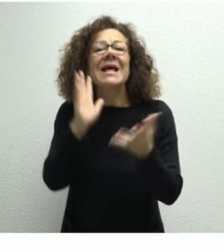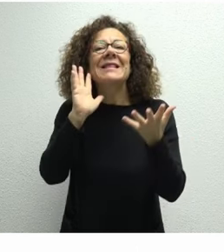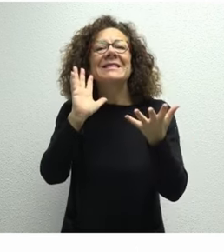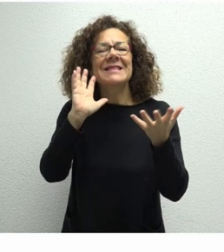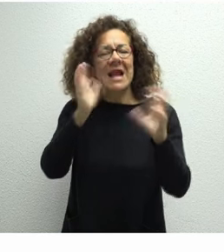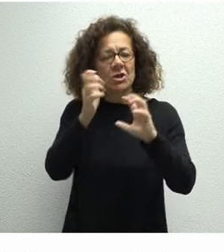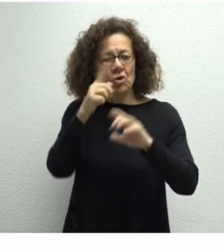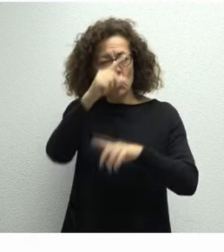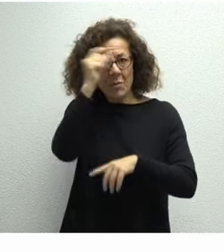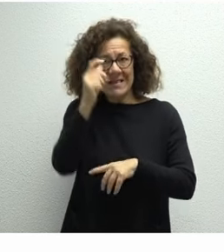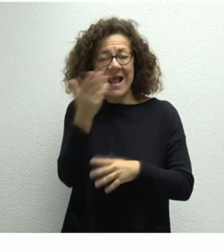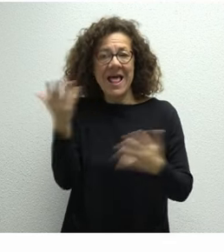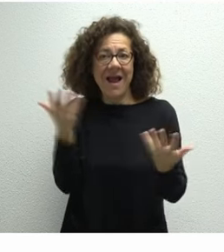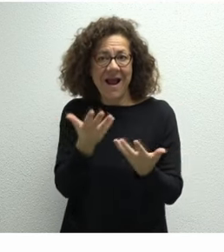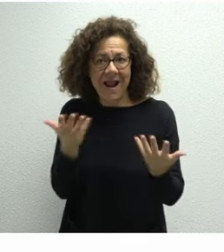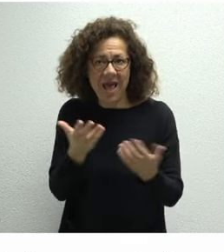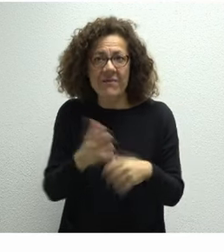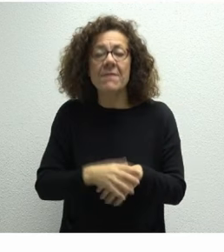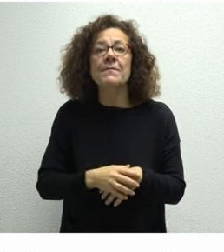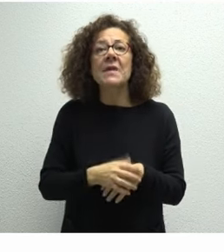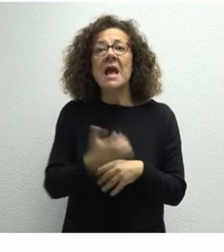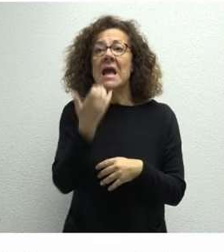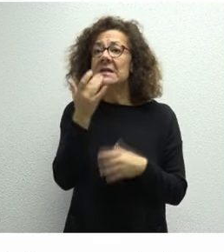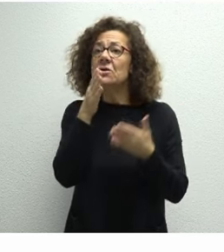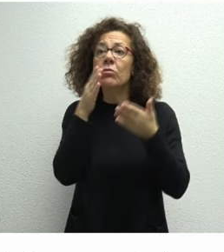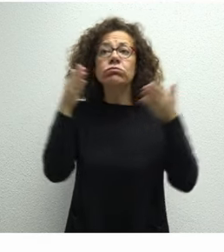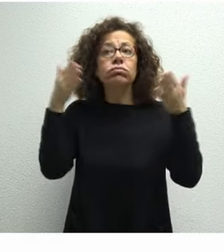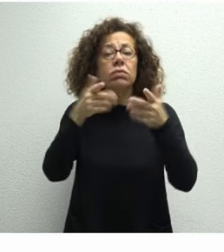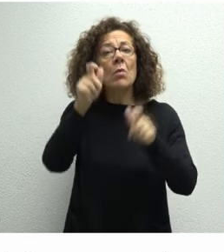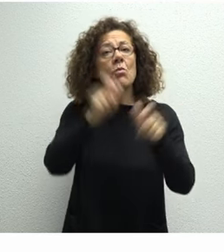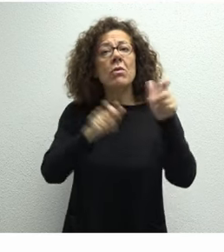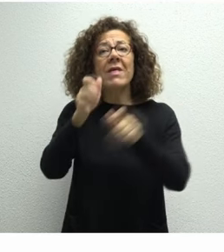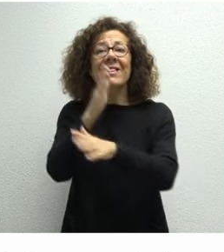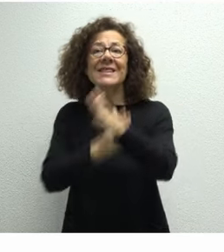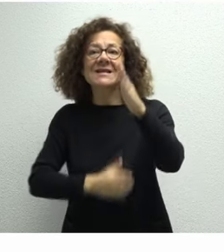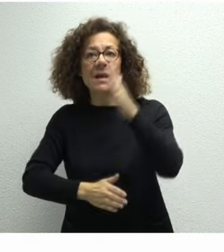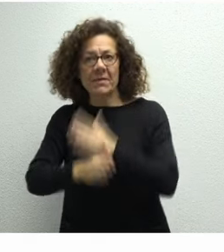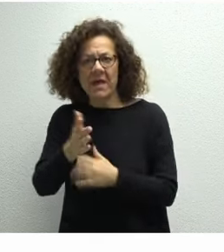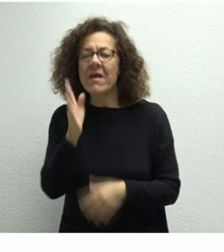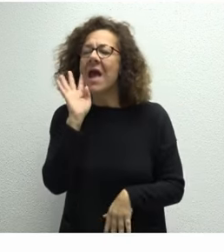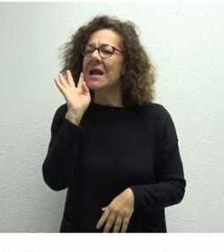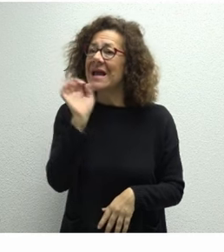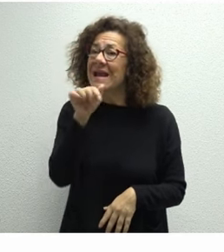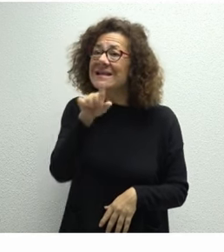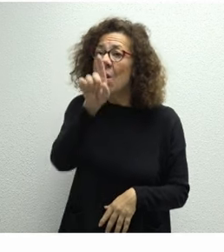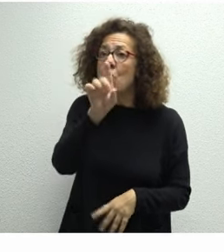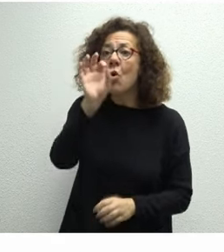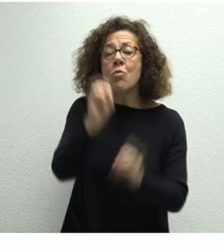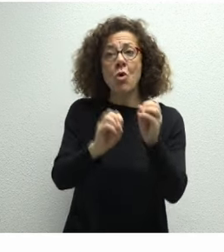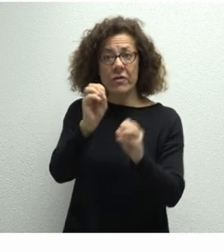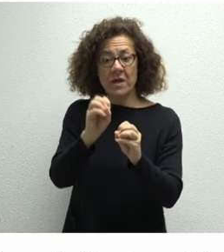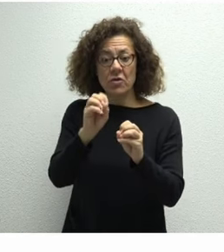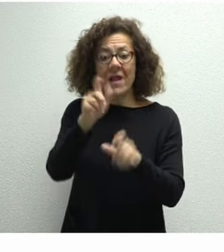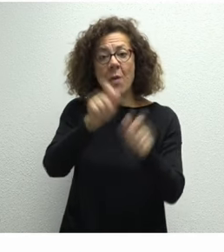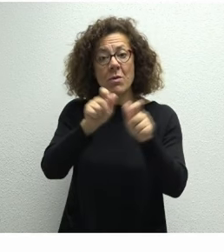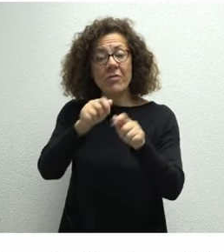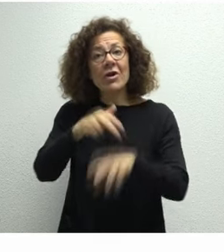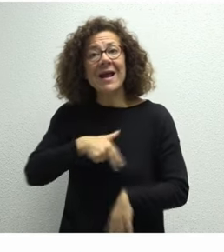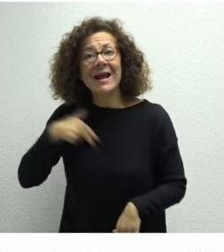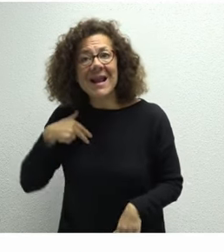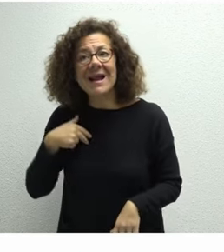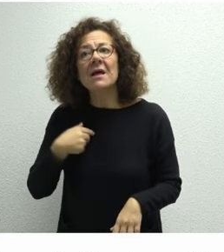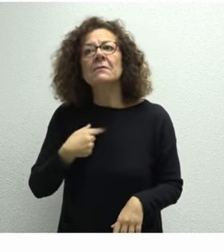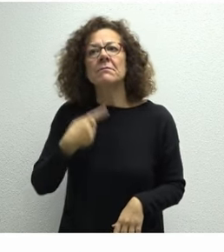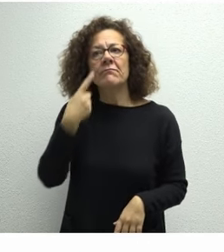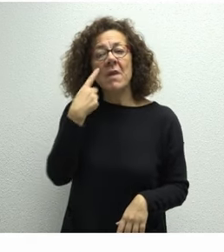mental grave Ah y si nos centramos en la población con discapacidad que es el 1% de la población general eh tendríamos que